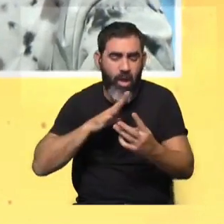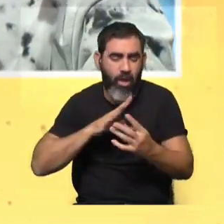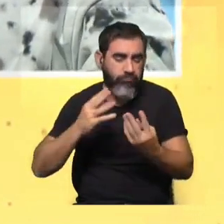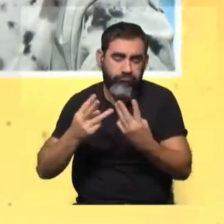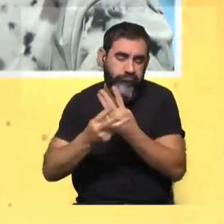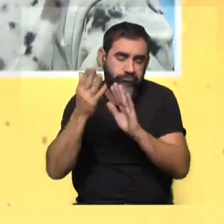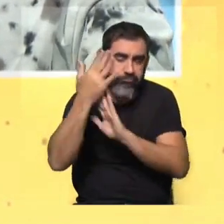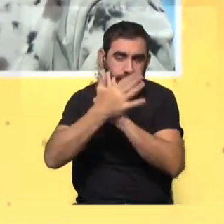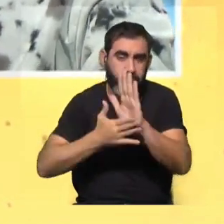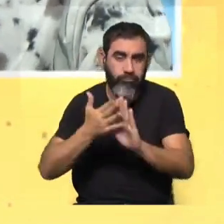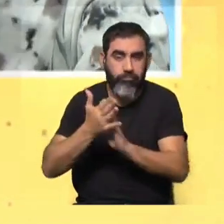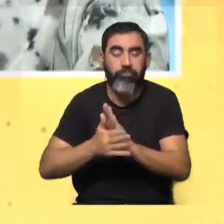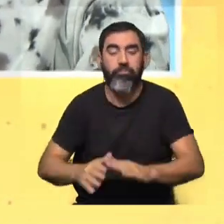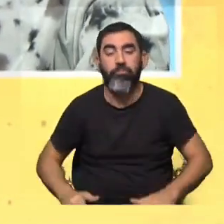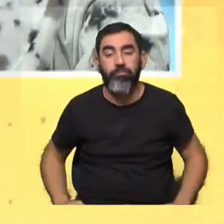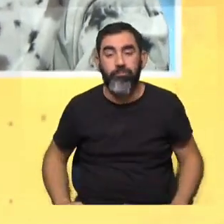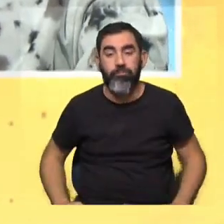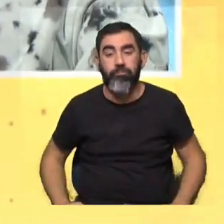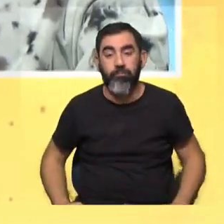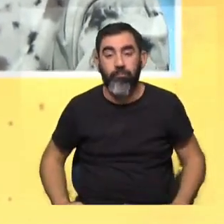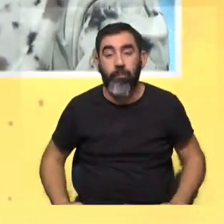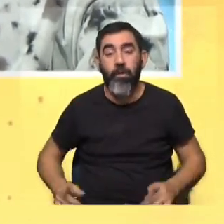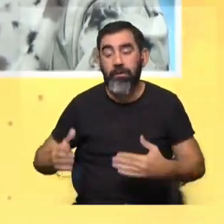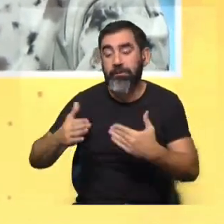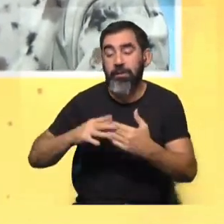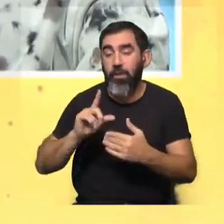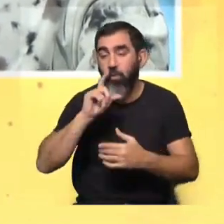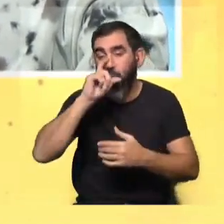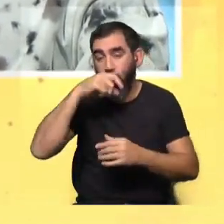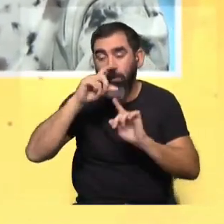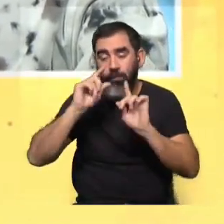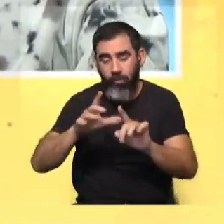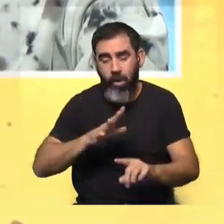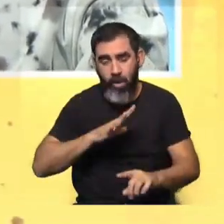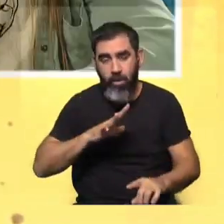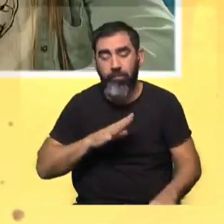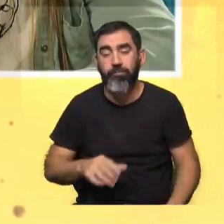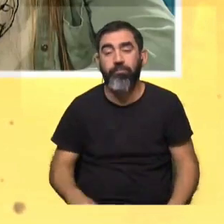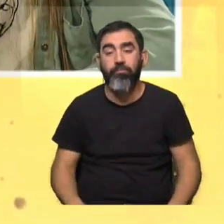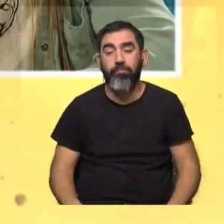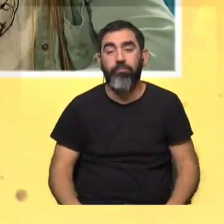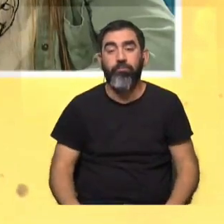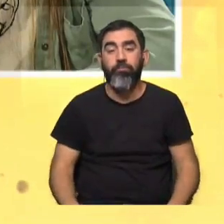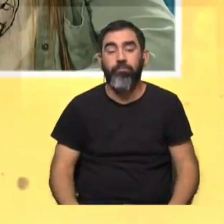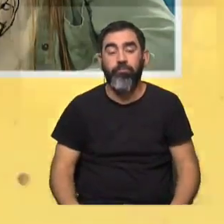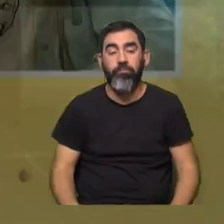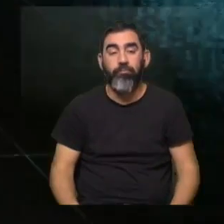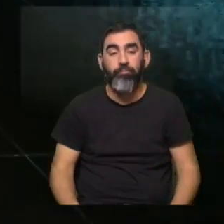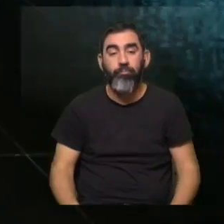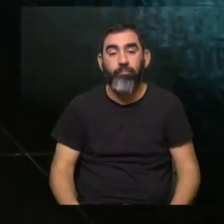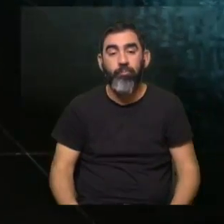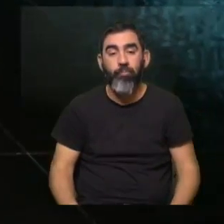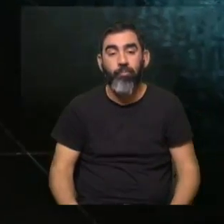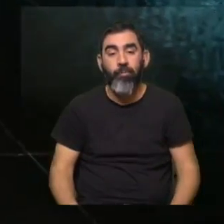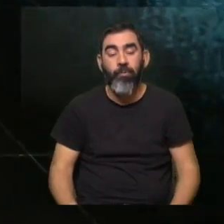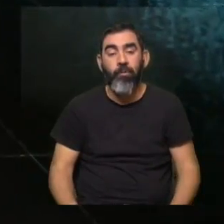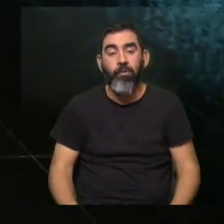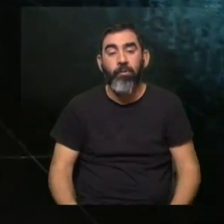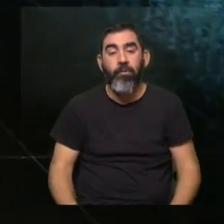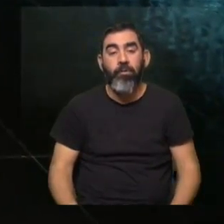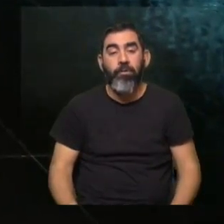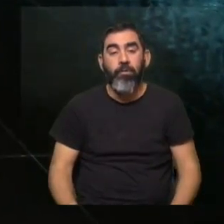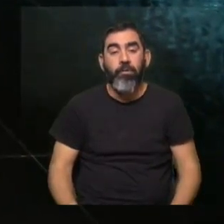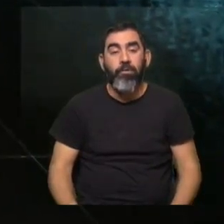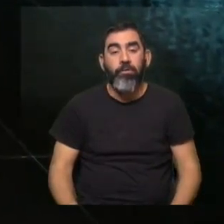se distribuye en todo el país, incluso acá en las afueras de Montevideo se lo puede encontrar. Periurbanas. Sí, periurbanas. Perfecto. El que sigue, yo por